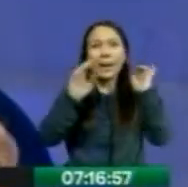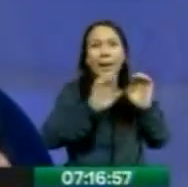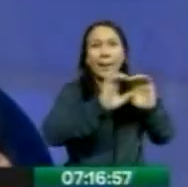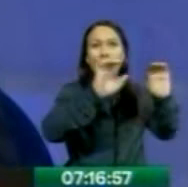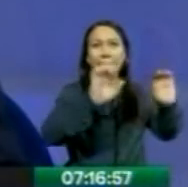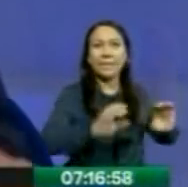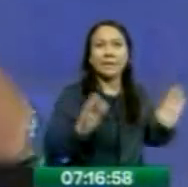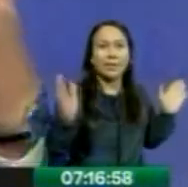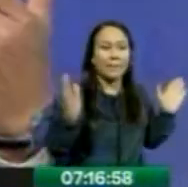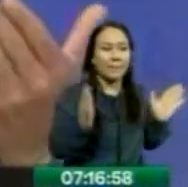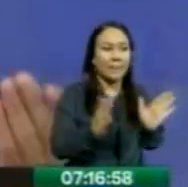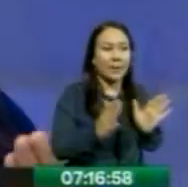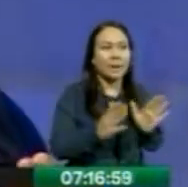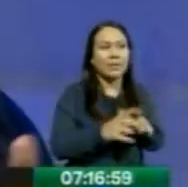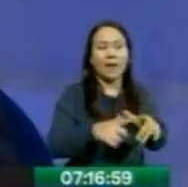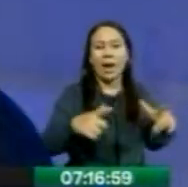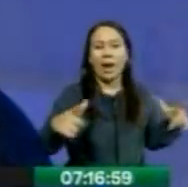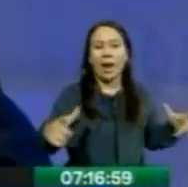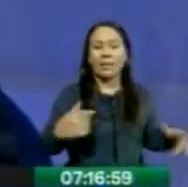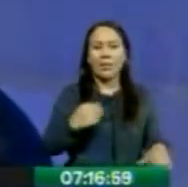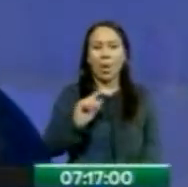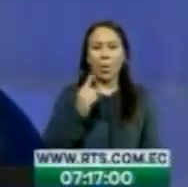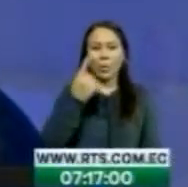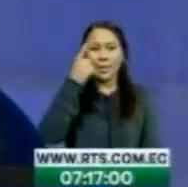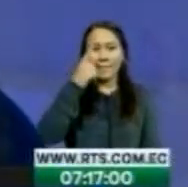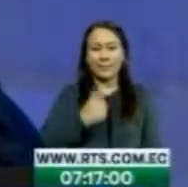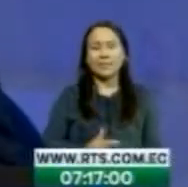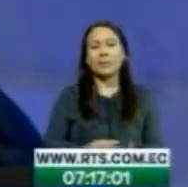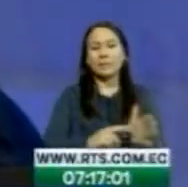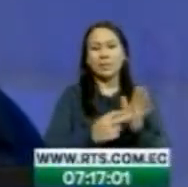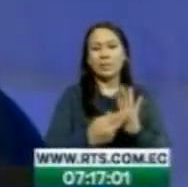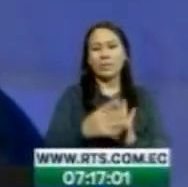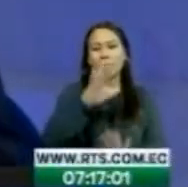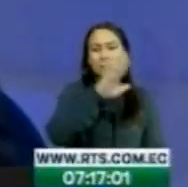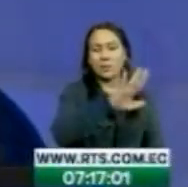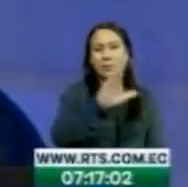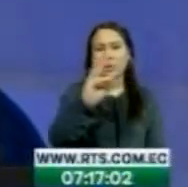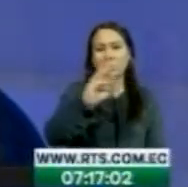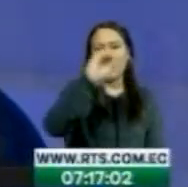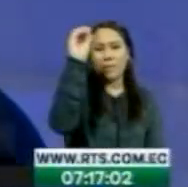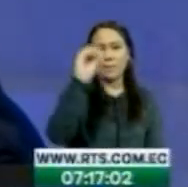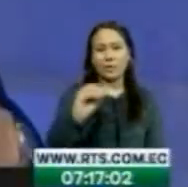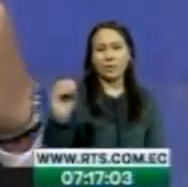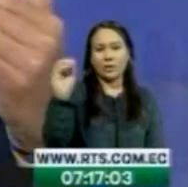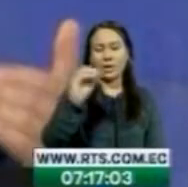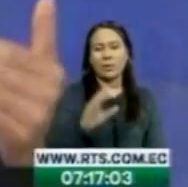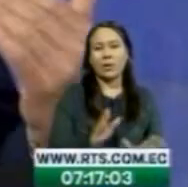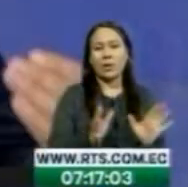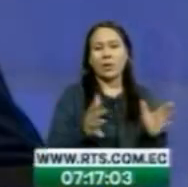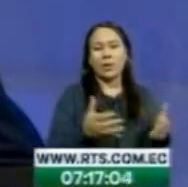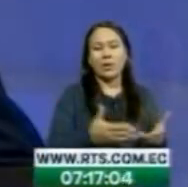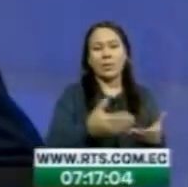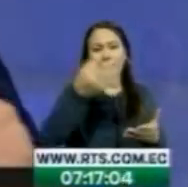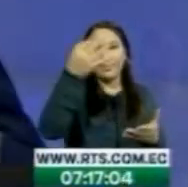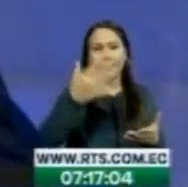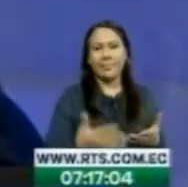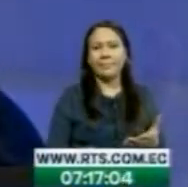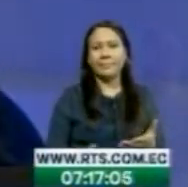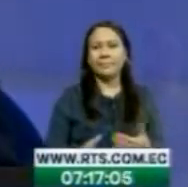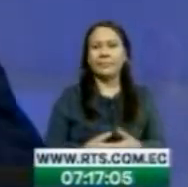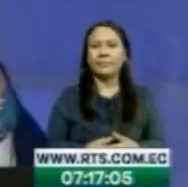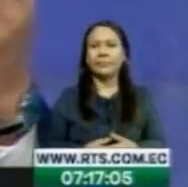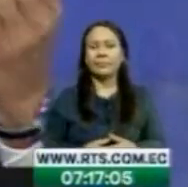las micro y las empresas unipersonales. Estas representan el 56% de la cartera total